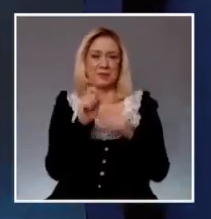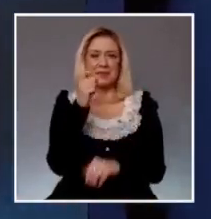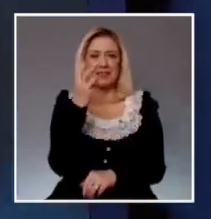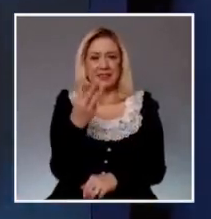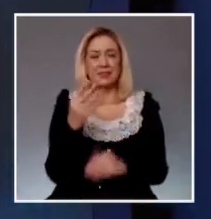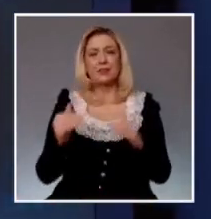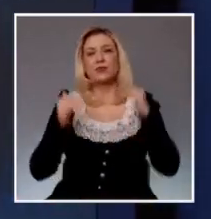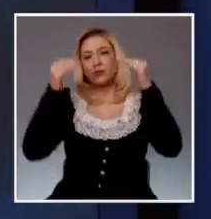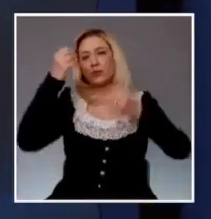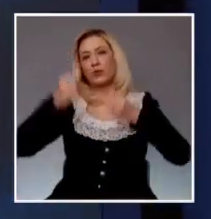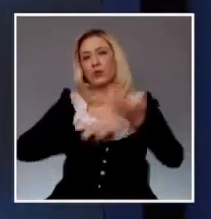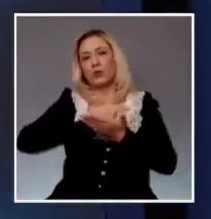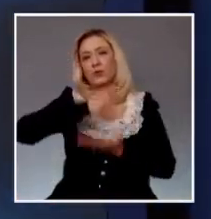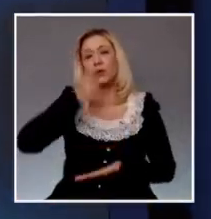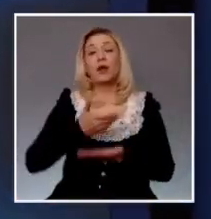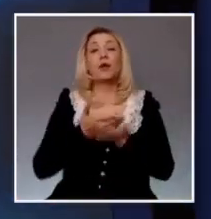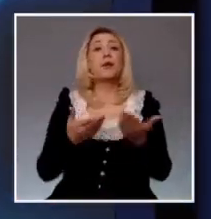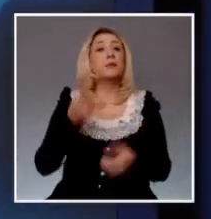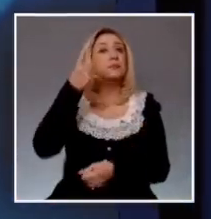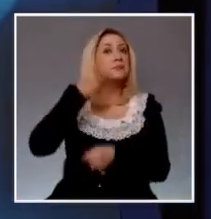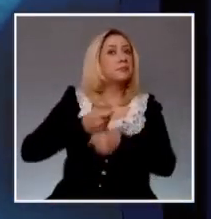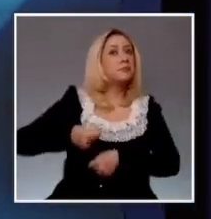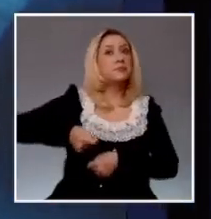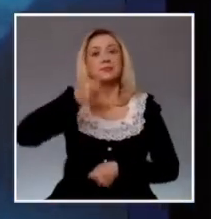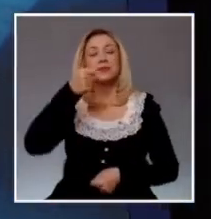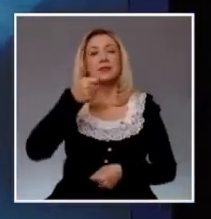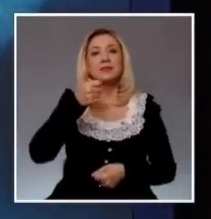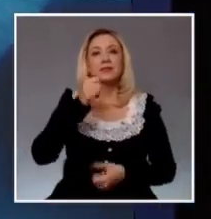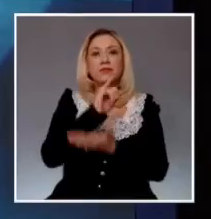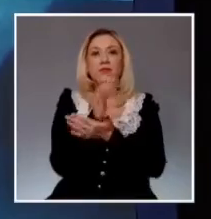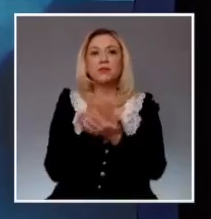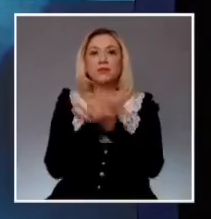primer informe de labores al frente del Poder Judicial de la Federación.